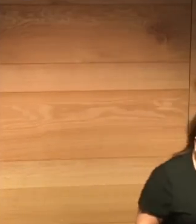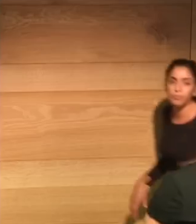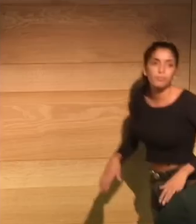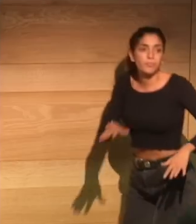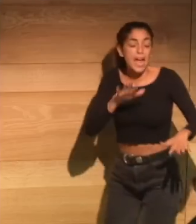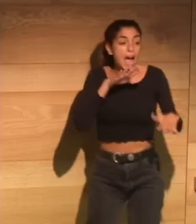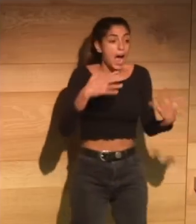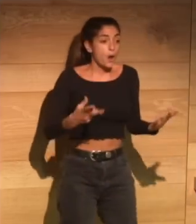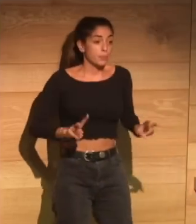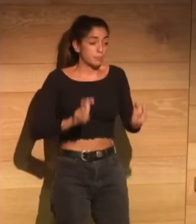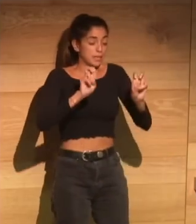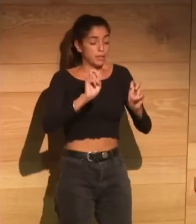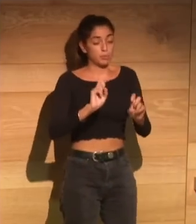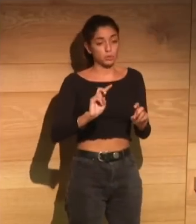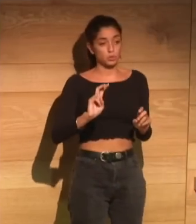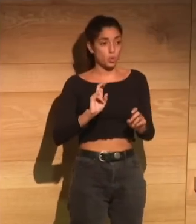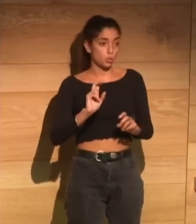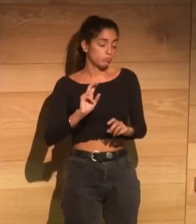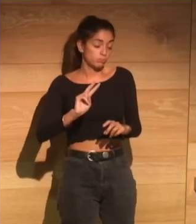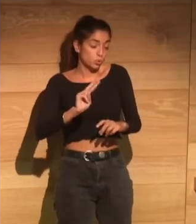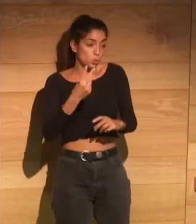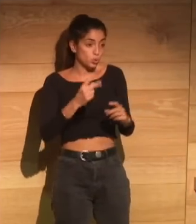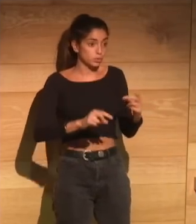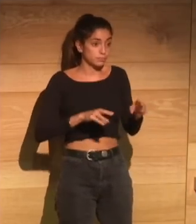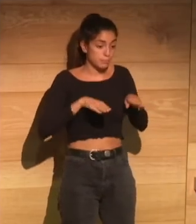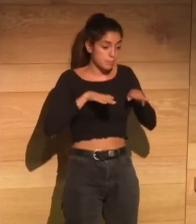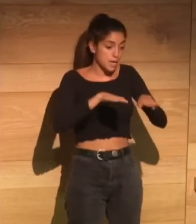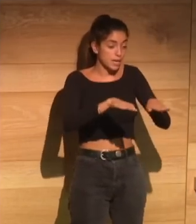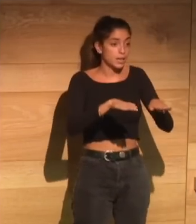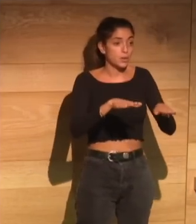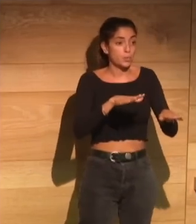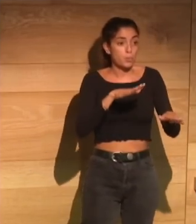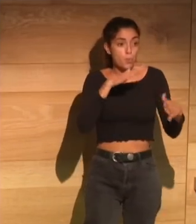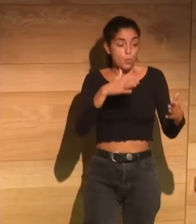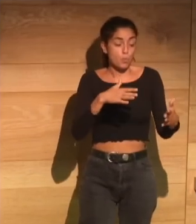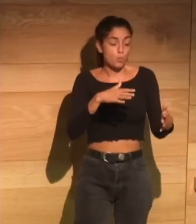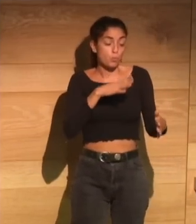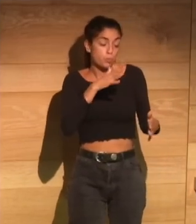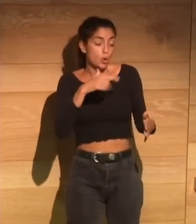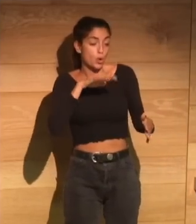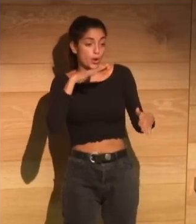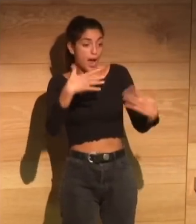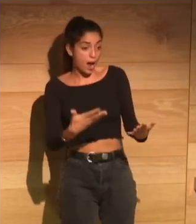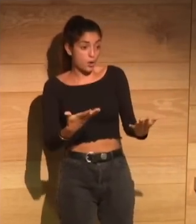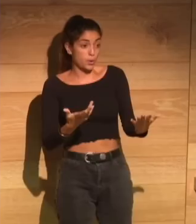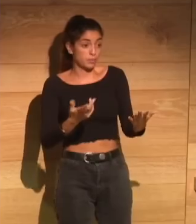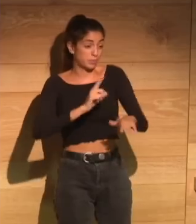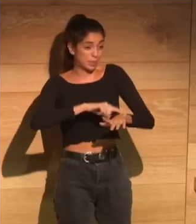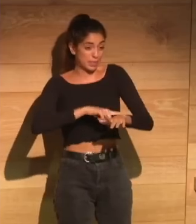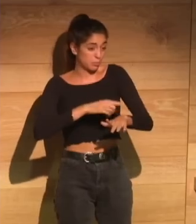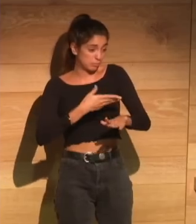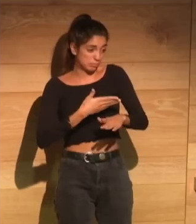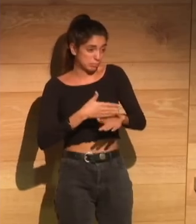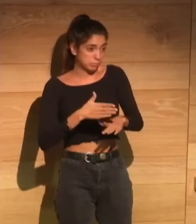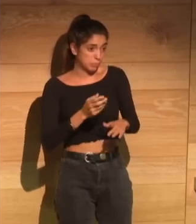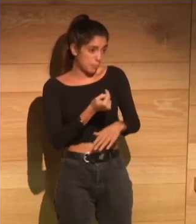dos principios en paralelo, que a ver cómo conseguimos tratar en el tiempo que nos queda, porque lo que no vamos a hacer es un antes del cine 2.